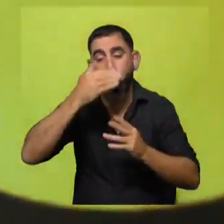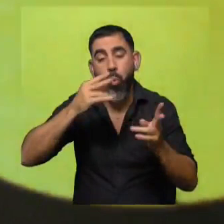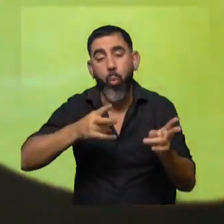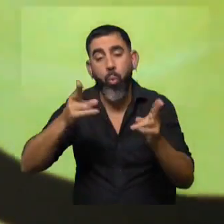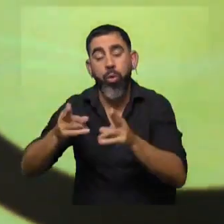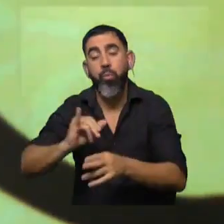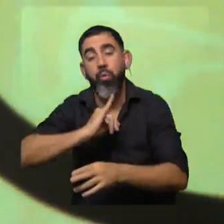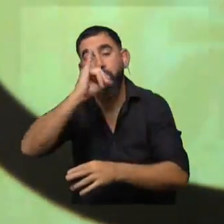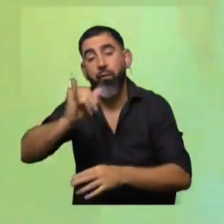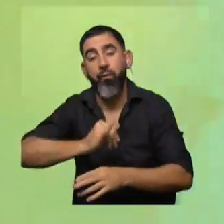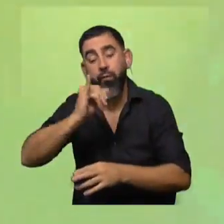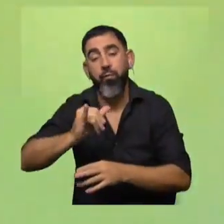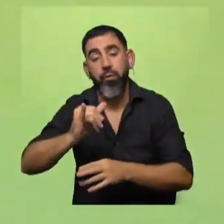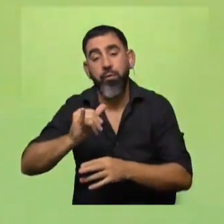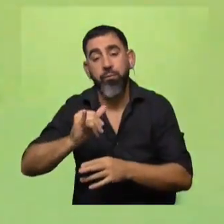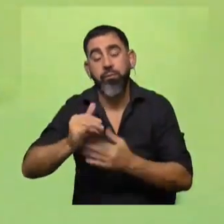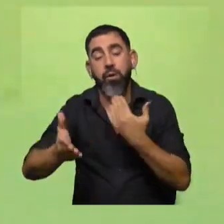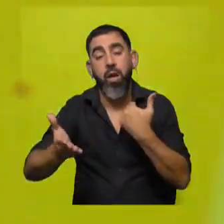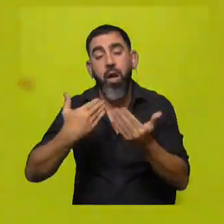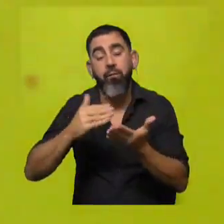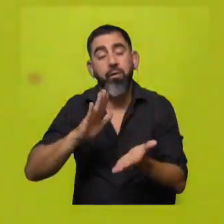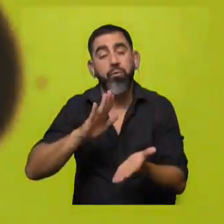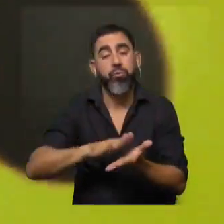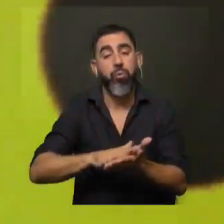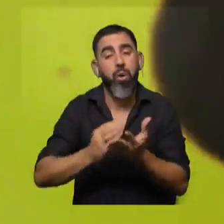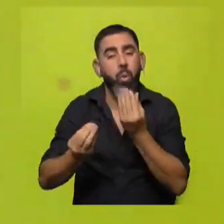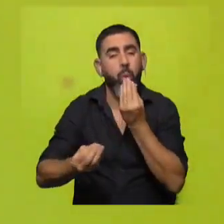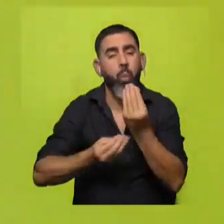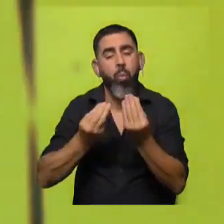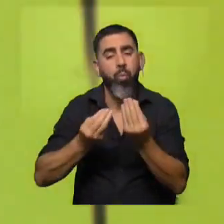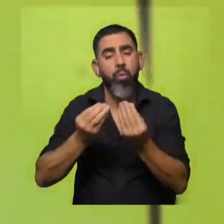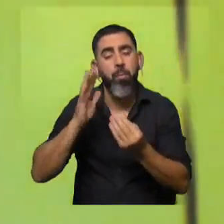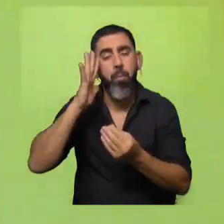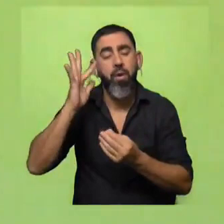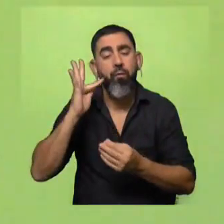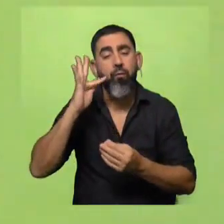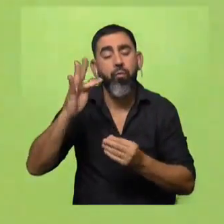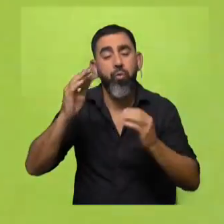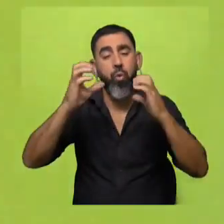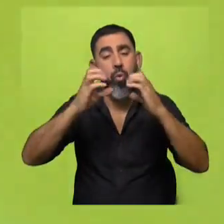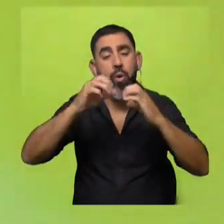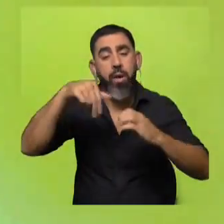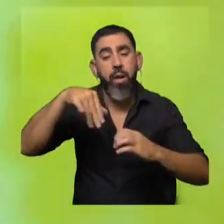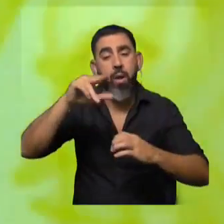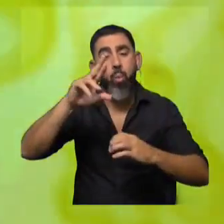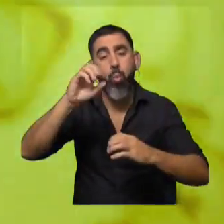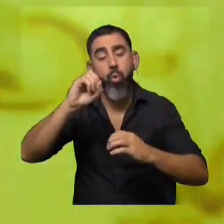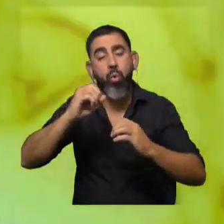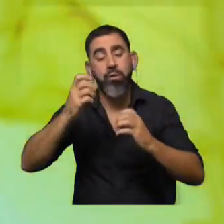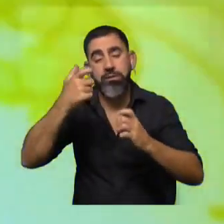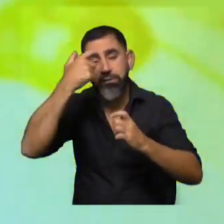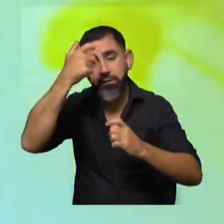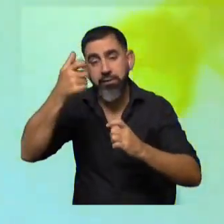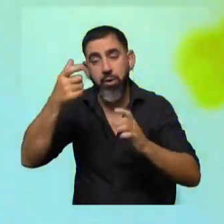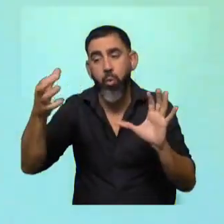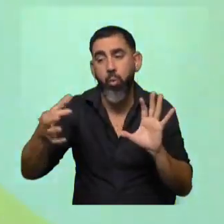del informe vamos a conversar con él para ver cómo visualiza el futuro de las neurociencias, pero también cómo es el vínculo